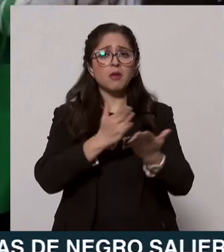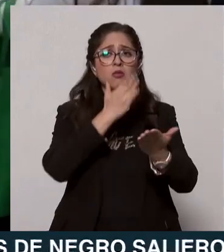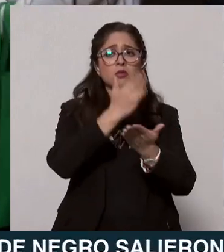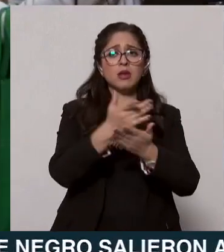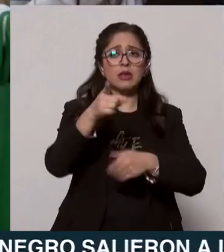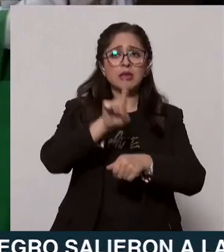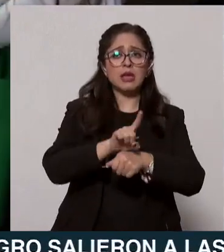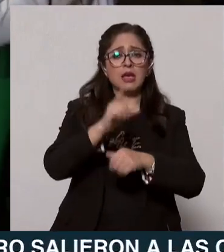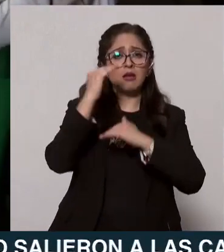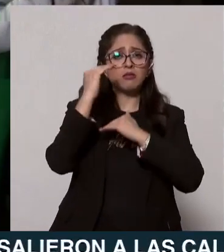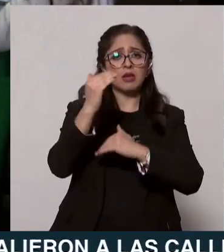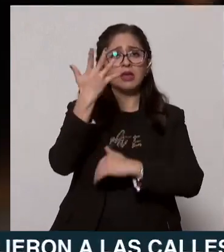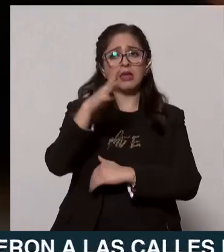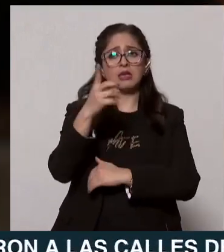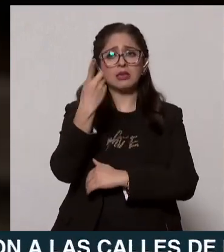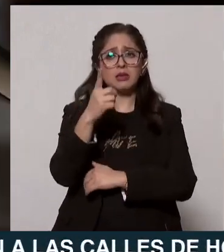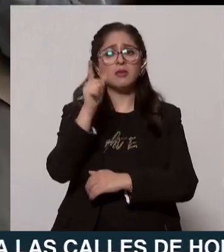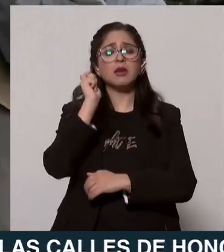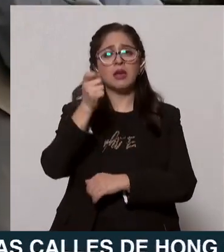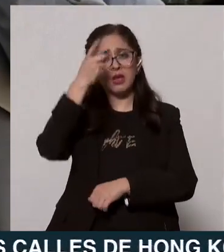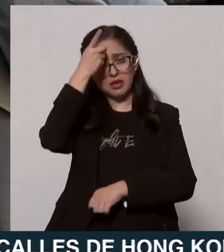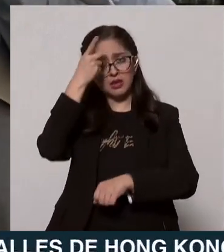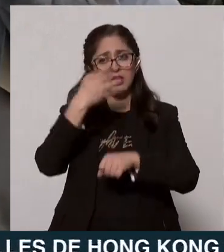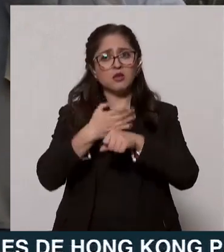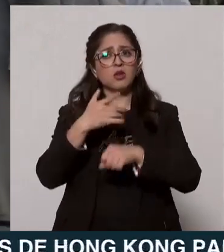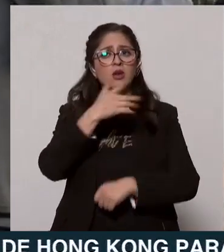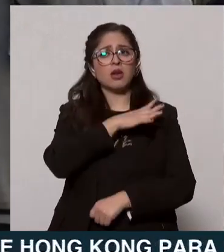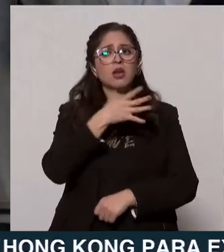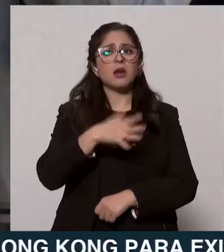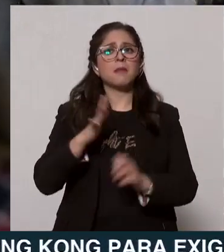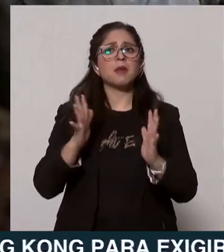10 de diciembre en la Dirección General de Participación